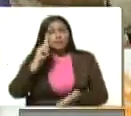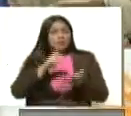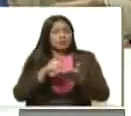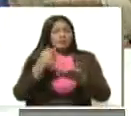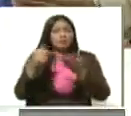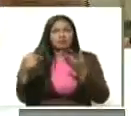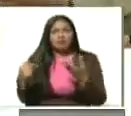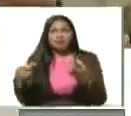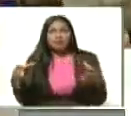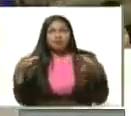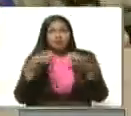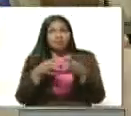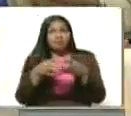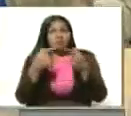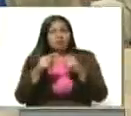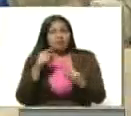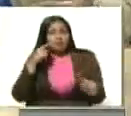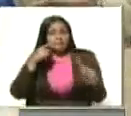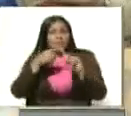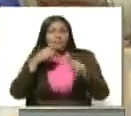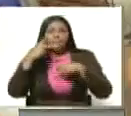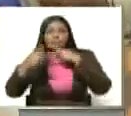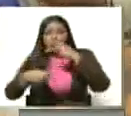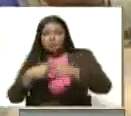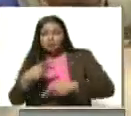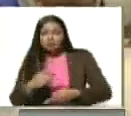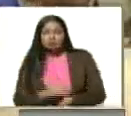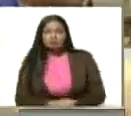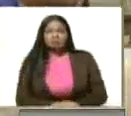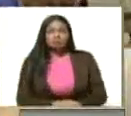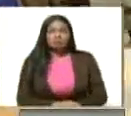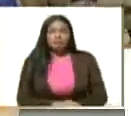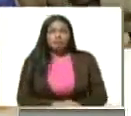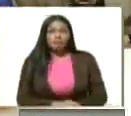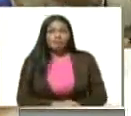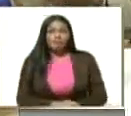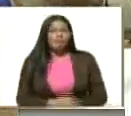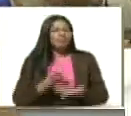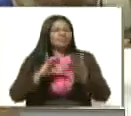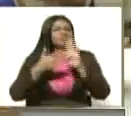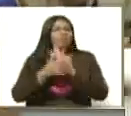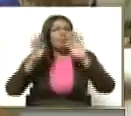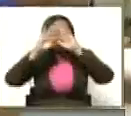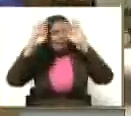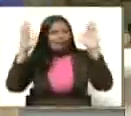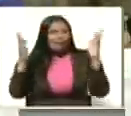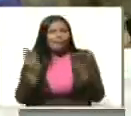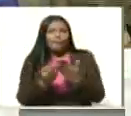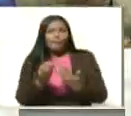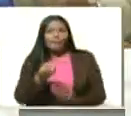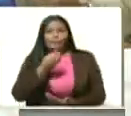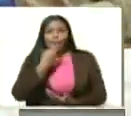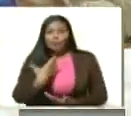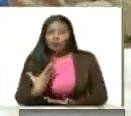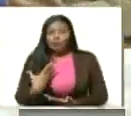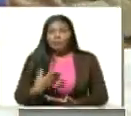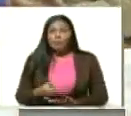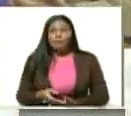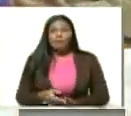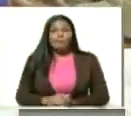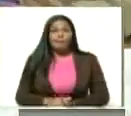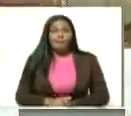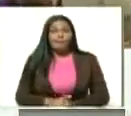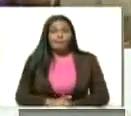diferentes factores y con diferentes tendencias políticas. Eso, ¿de qué habla el mundo? Bueno, de la democracia que se vive